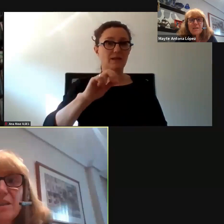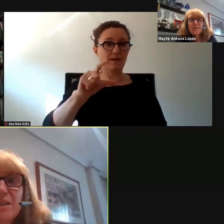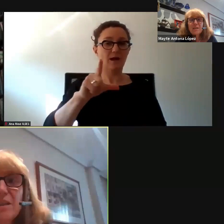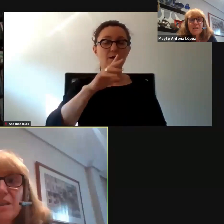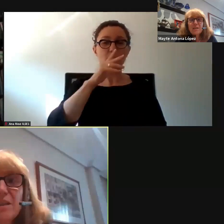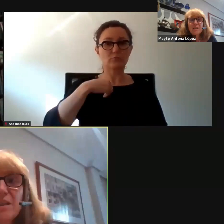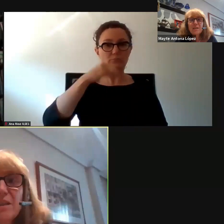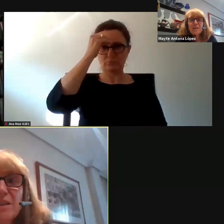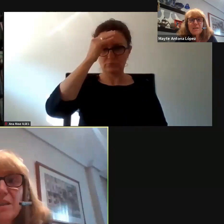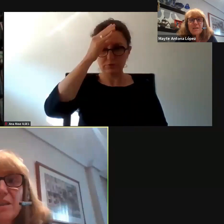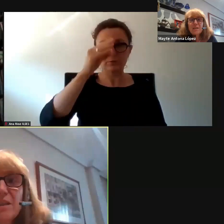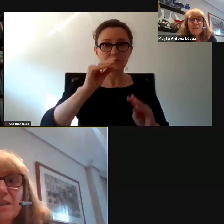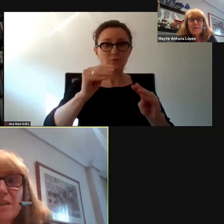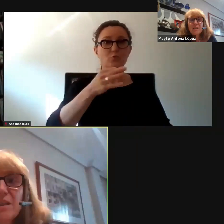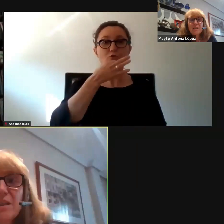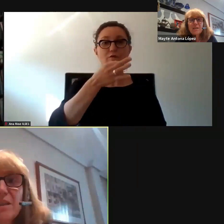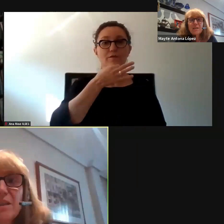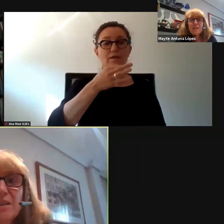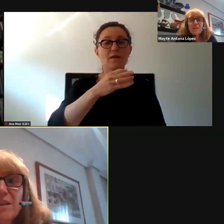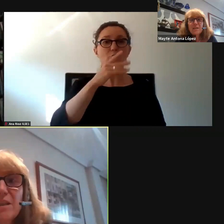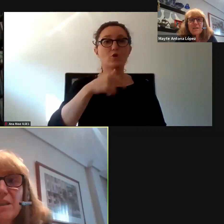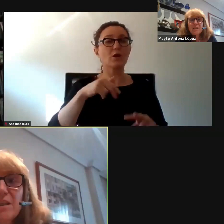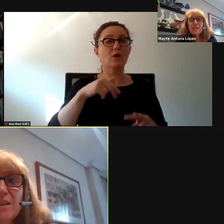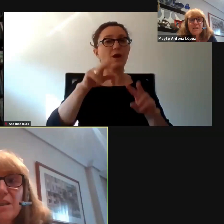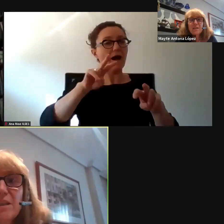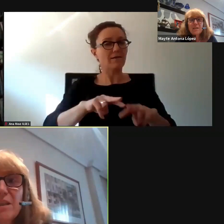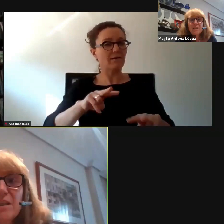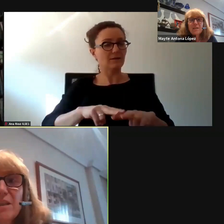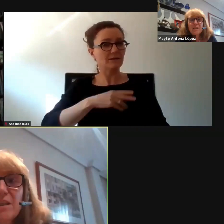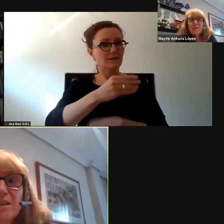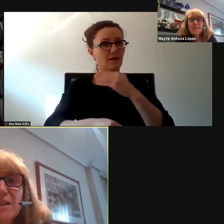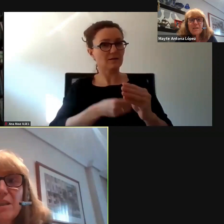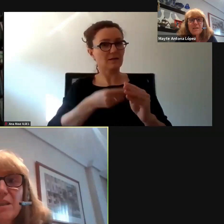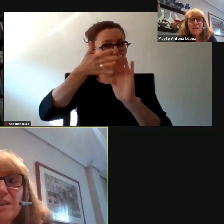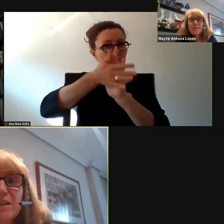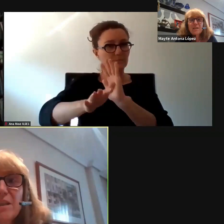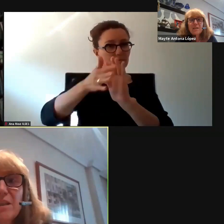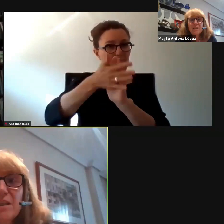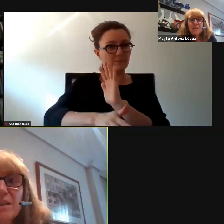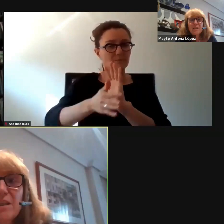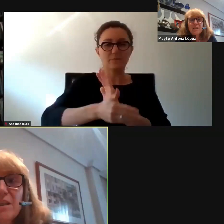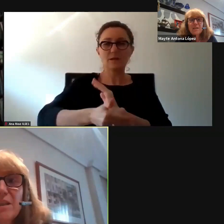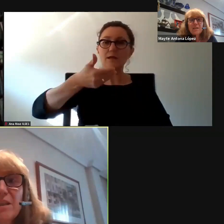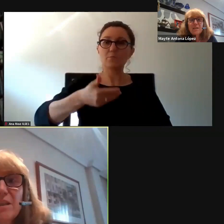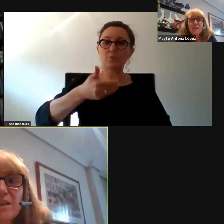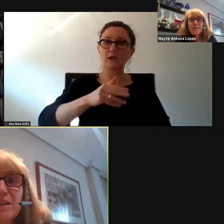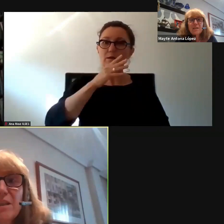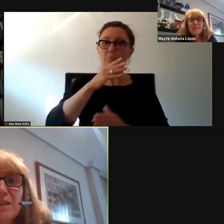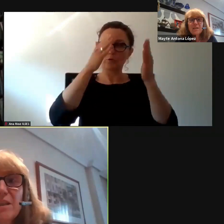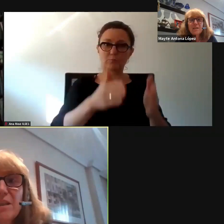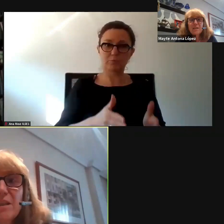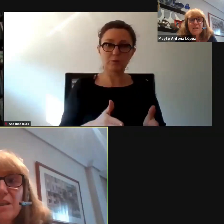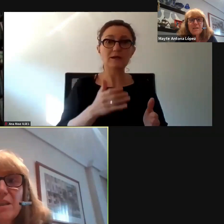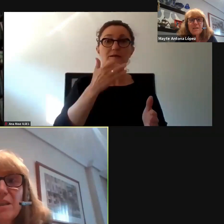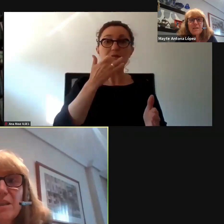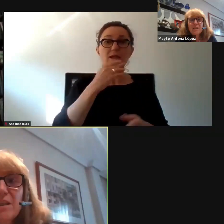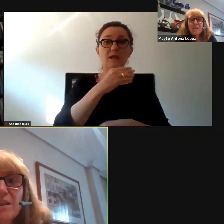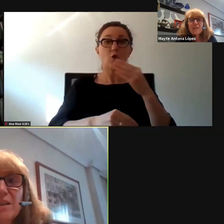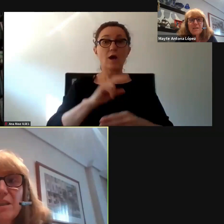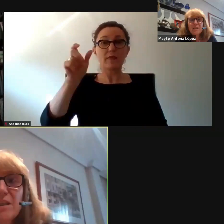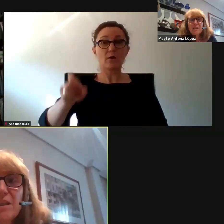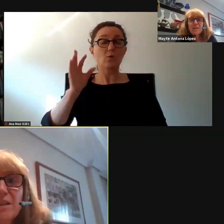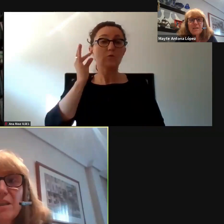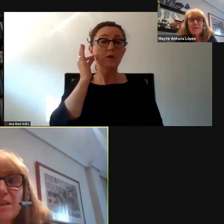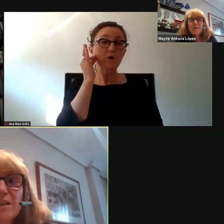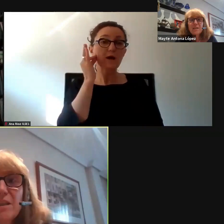tu conferencia, por todo este análisis que has hecho y por la importancia que tiene este análisis viniendo de ti, porque si esto lo hace alguna mujer,